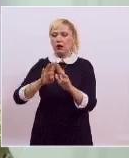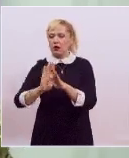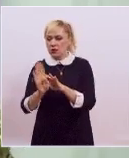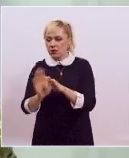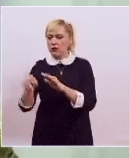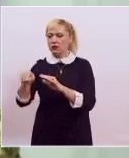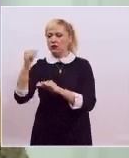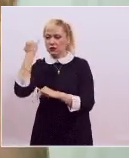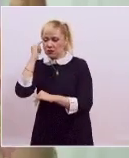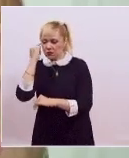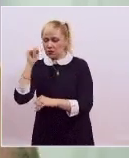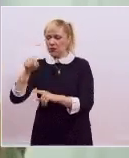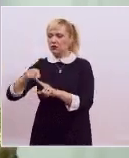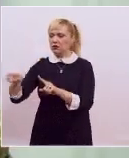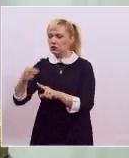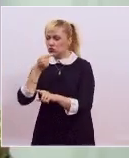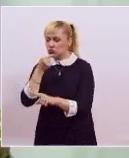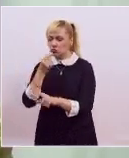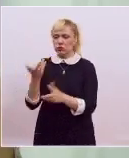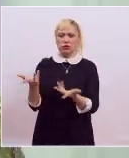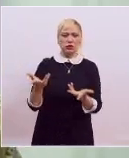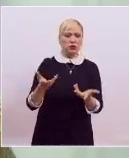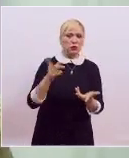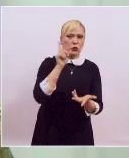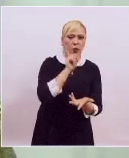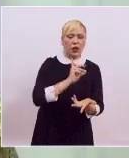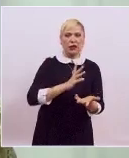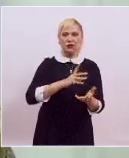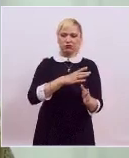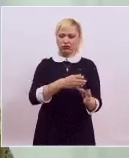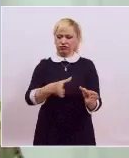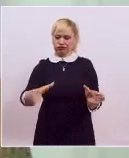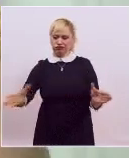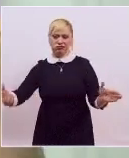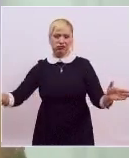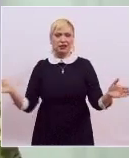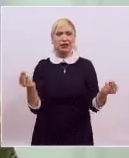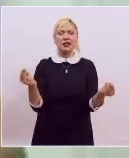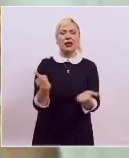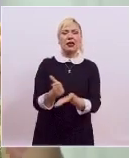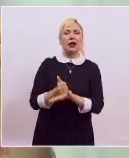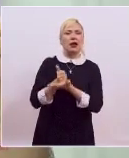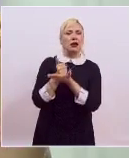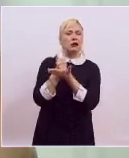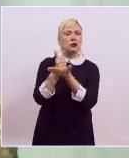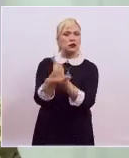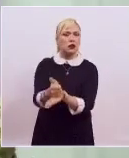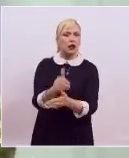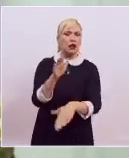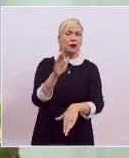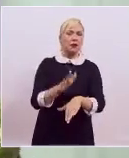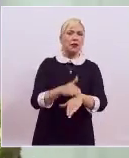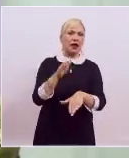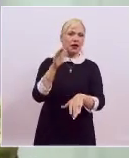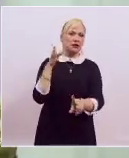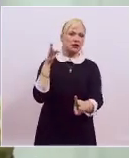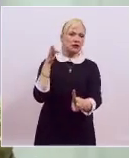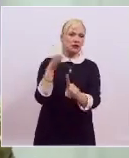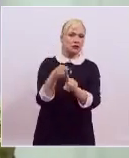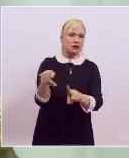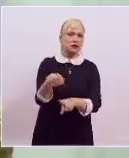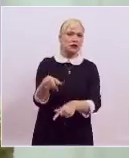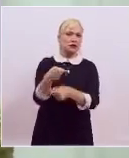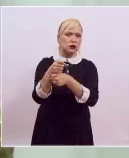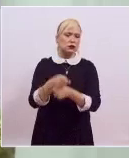las personas que migran, que buscan asilo, que buscan refugio, con la protección reforzada de niñas, niños, adolescentes, con toda la parte que